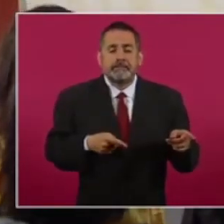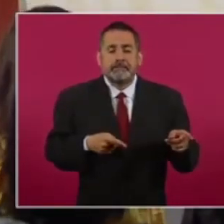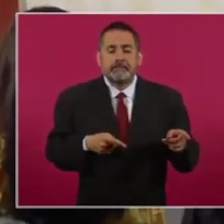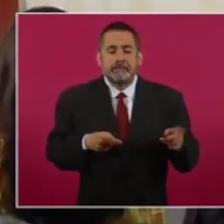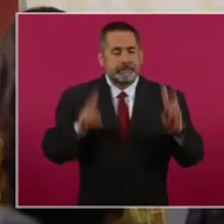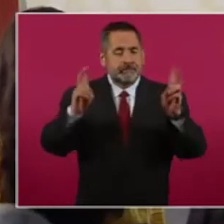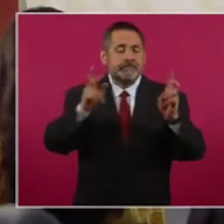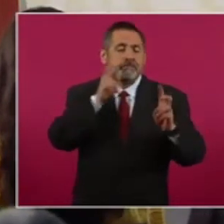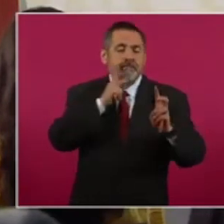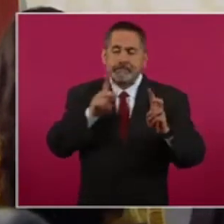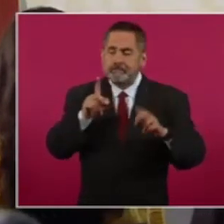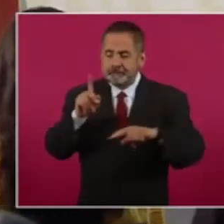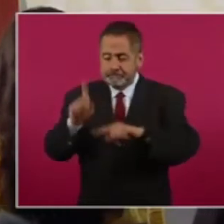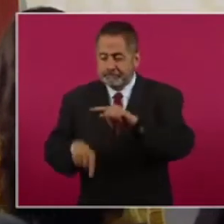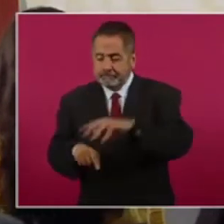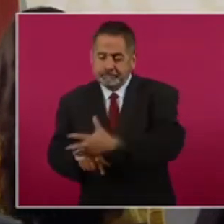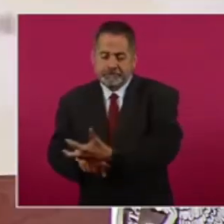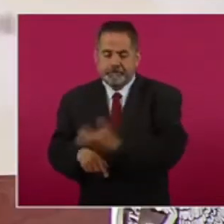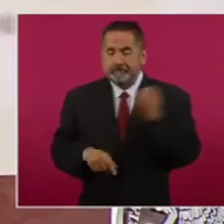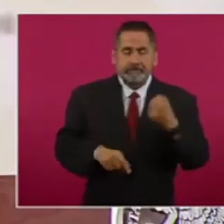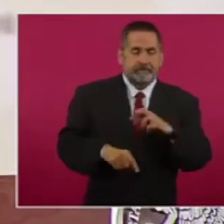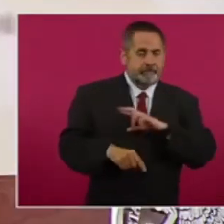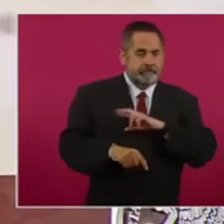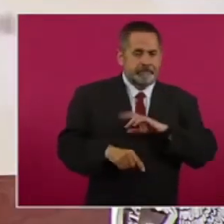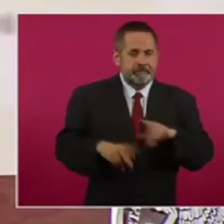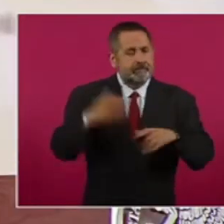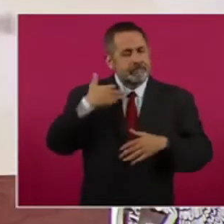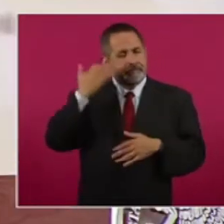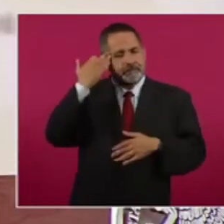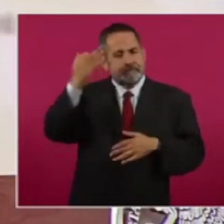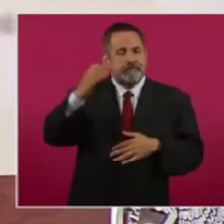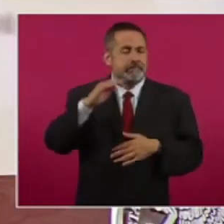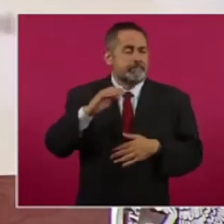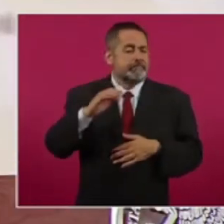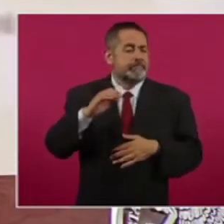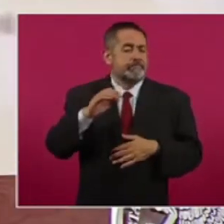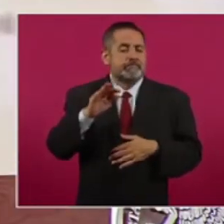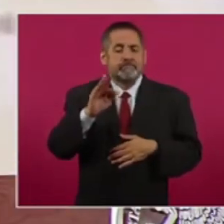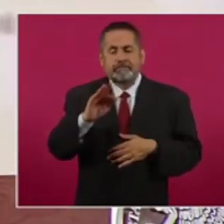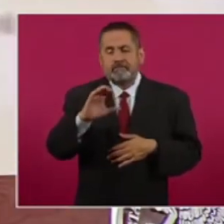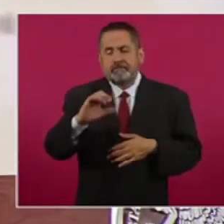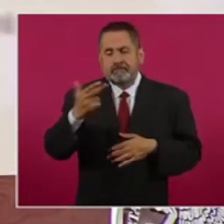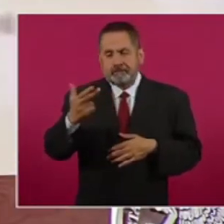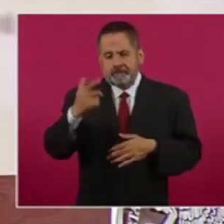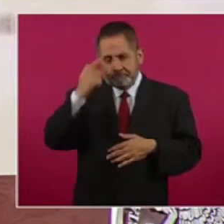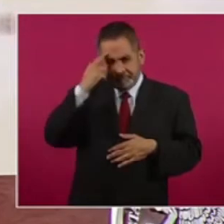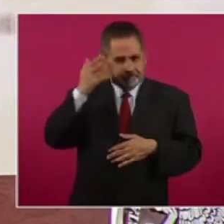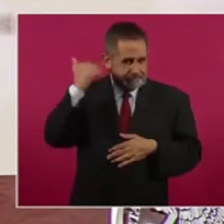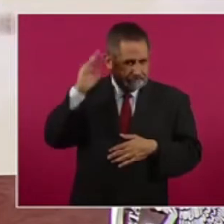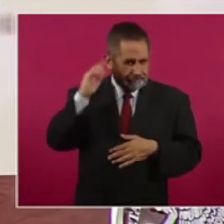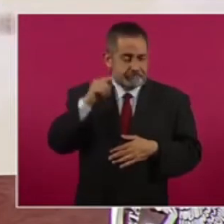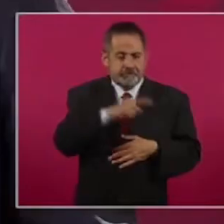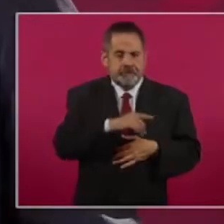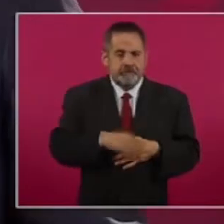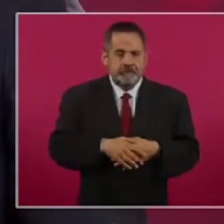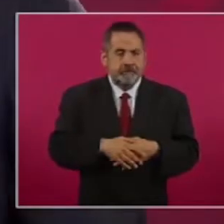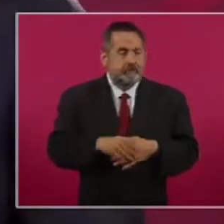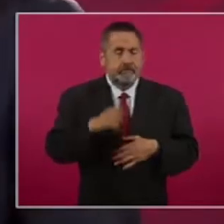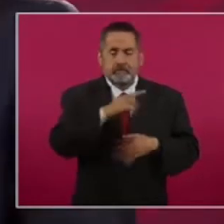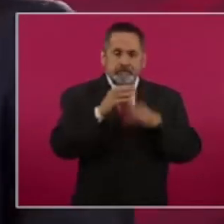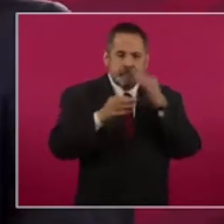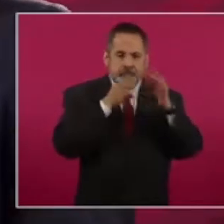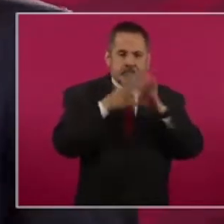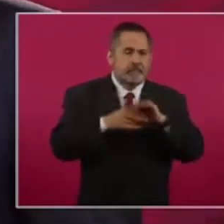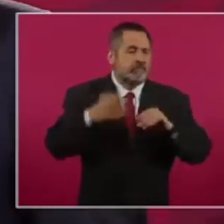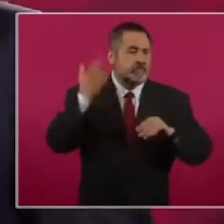privatizar el petróleo en el tiempo de Calderón, que habían unos mensajes en